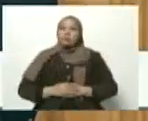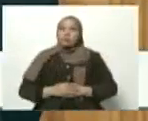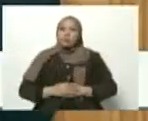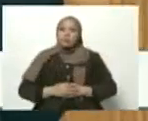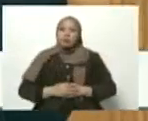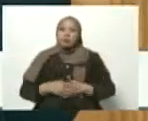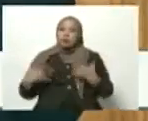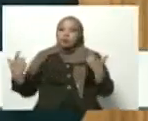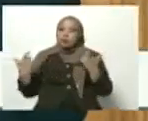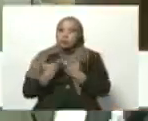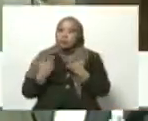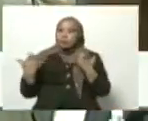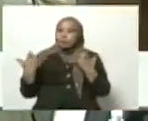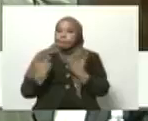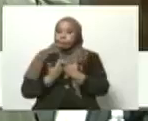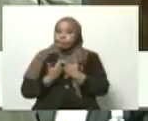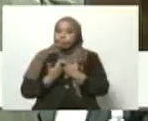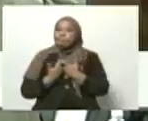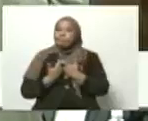de guerra,